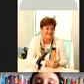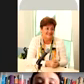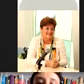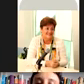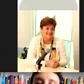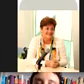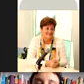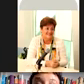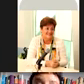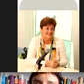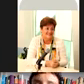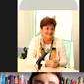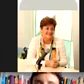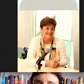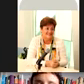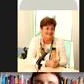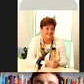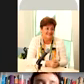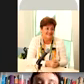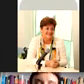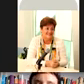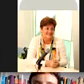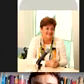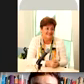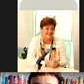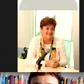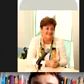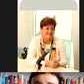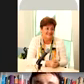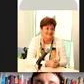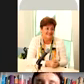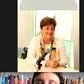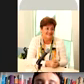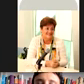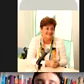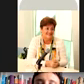diferentes, ni enfermos, ni capacidades especiales.